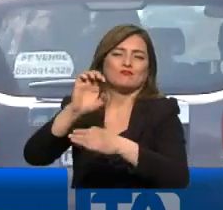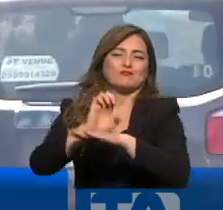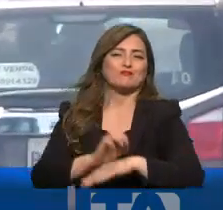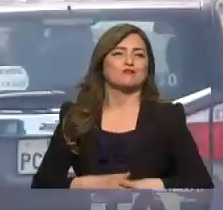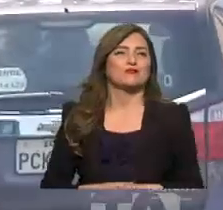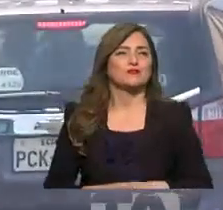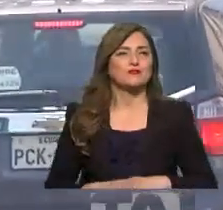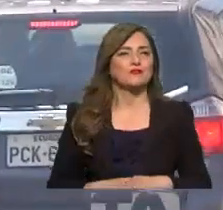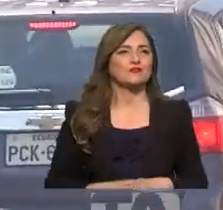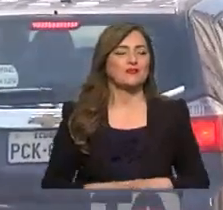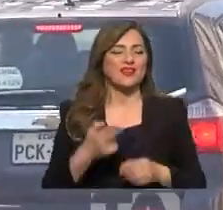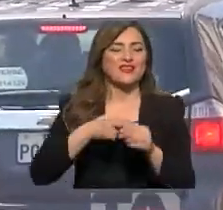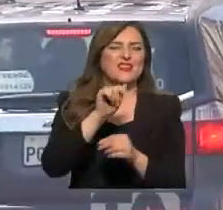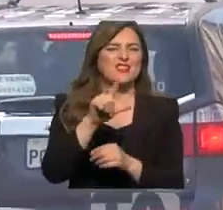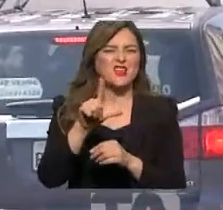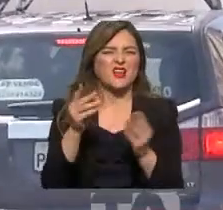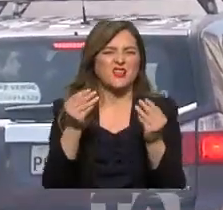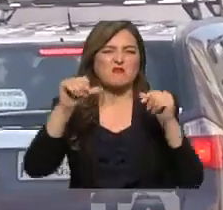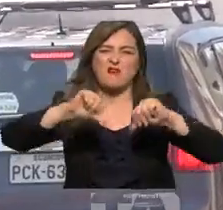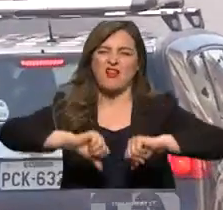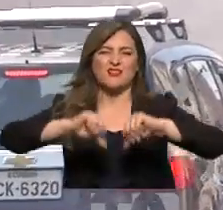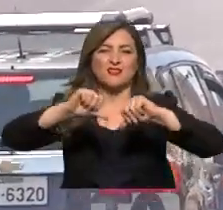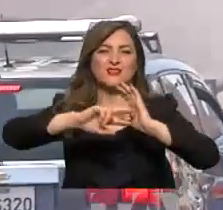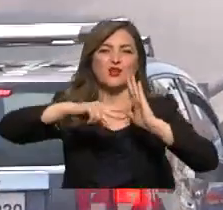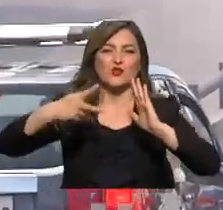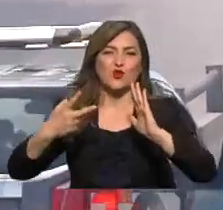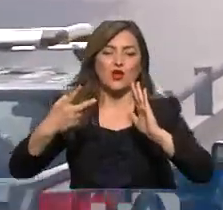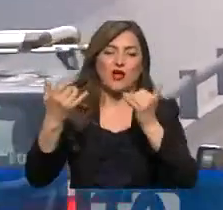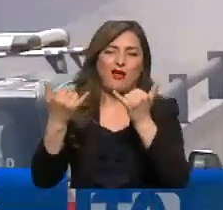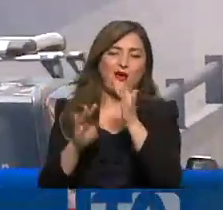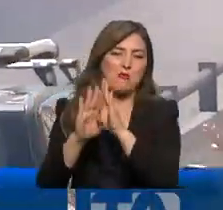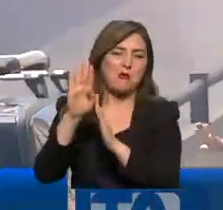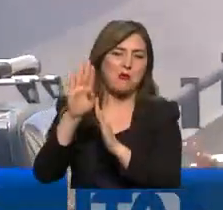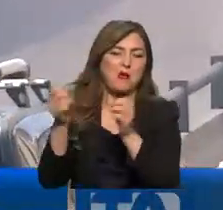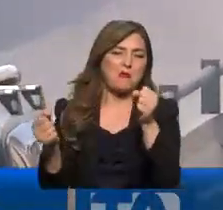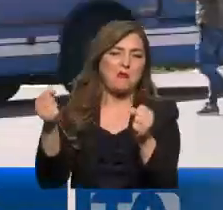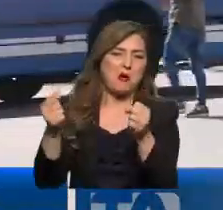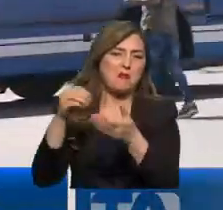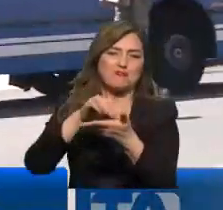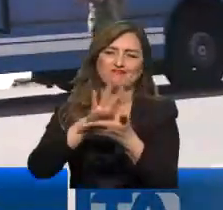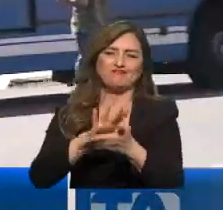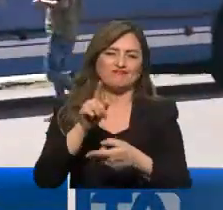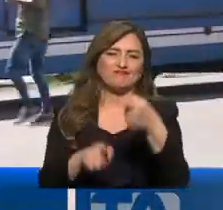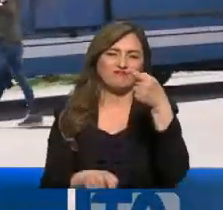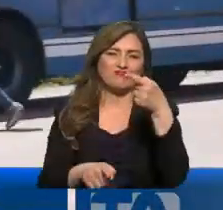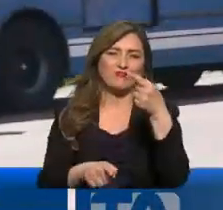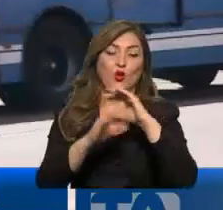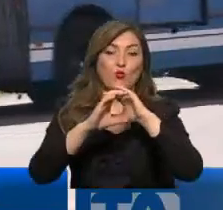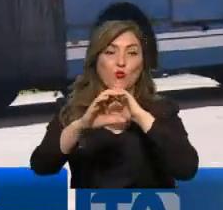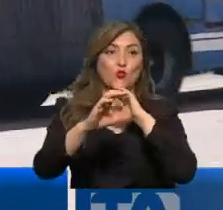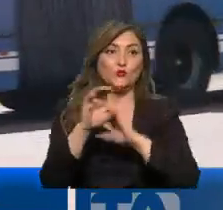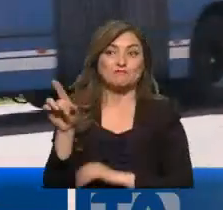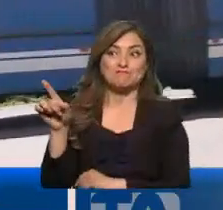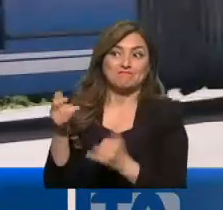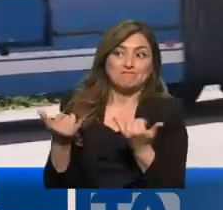país. Con diésel de baja calidad no se puede aplicar tecnología más moderna en el transporte público. Vemos buses